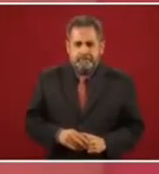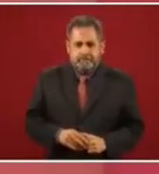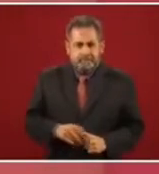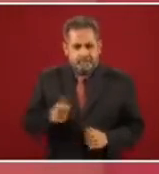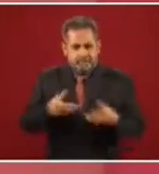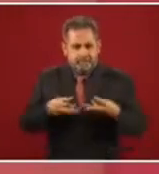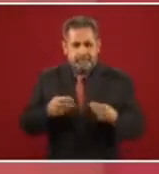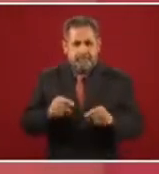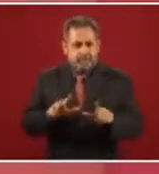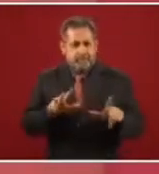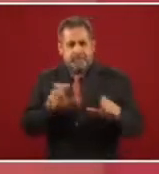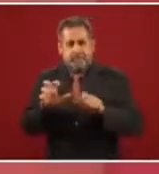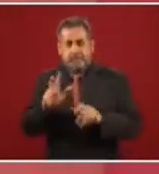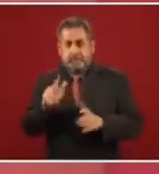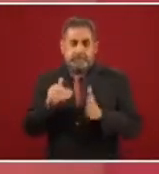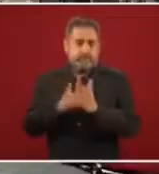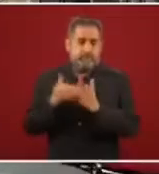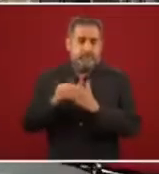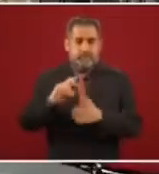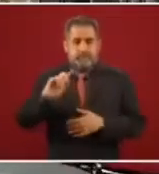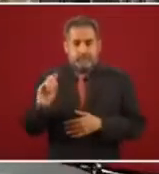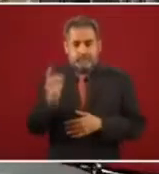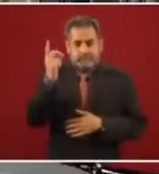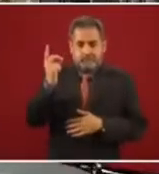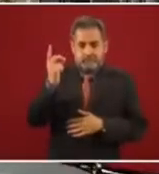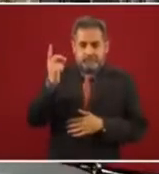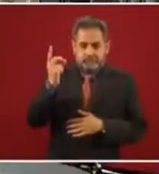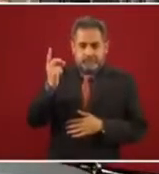Costará 750 millones de dólares.